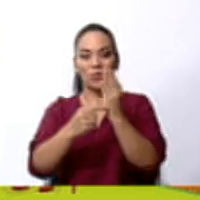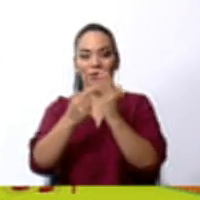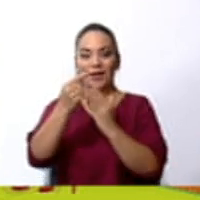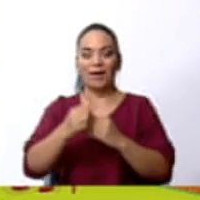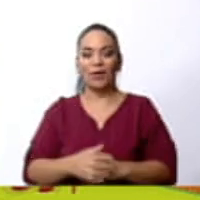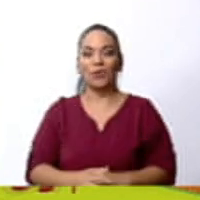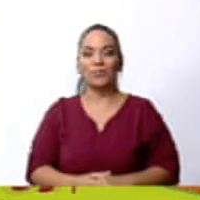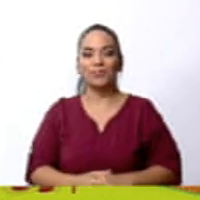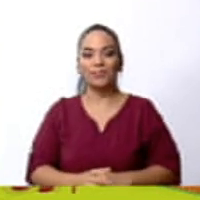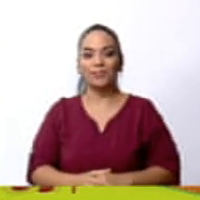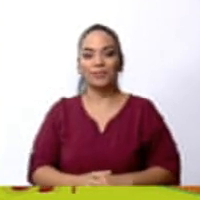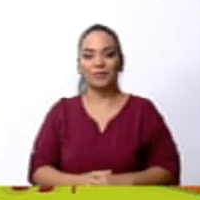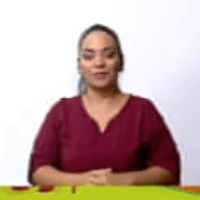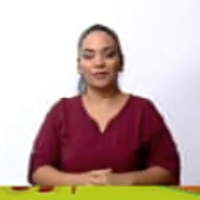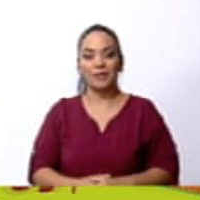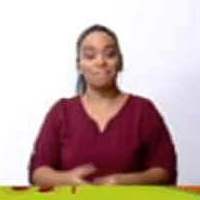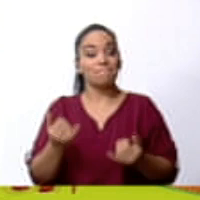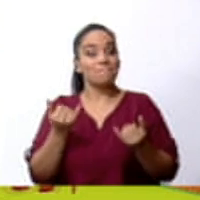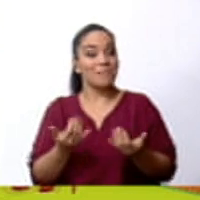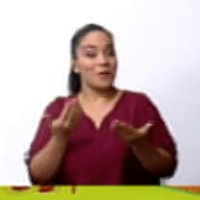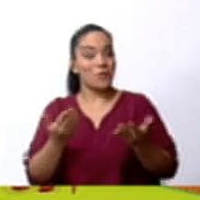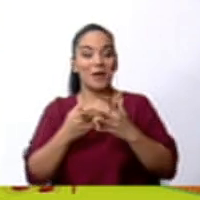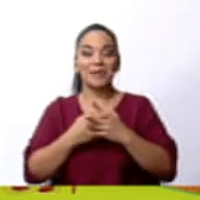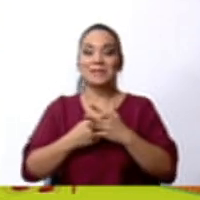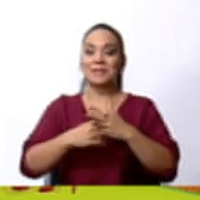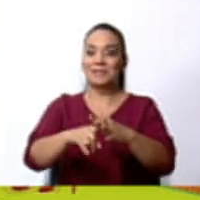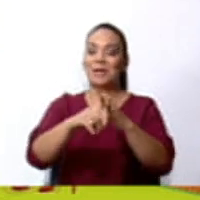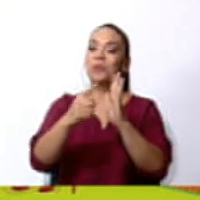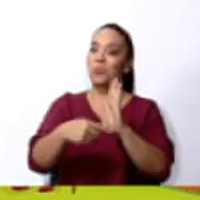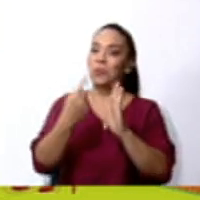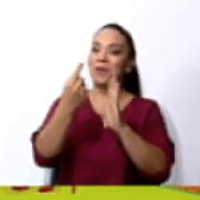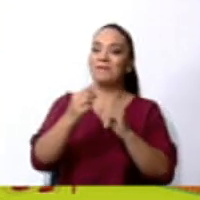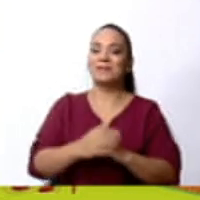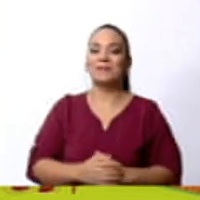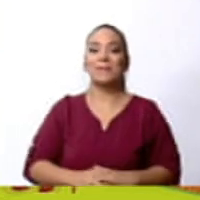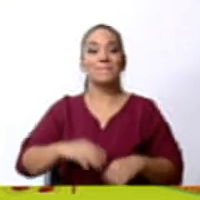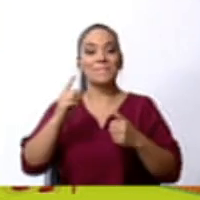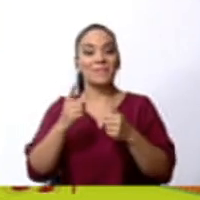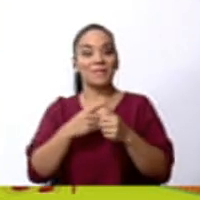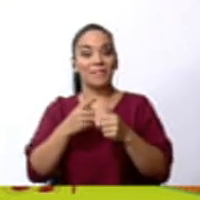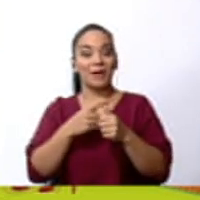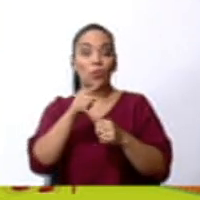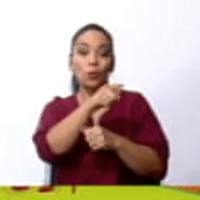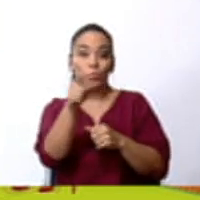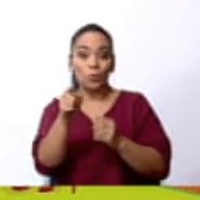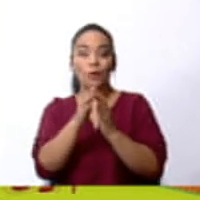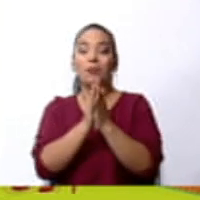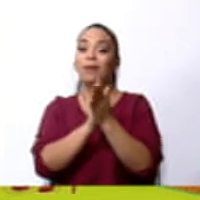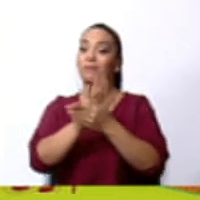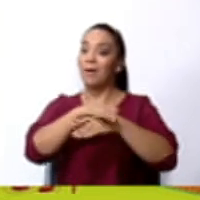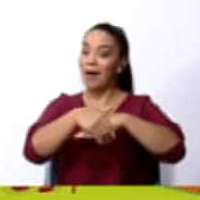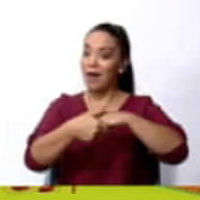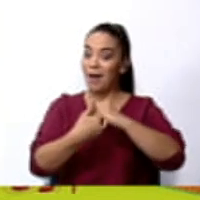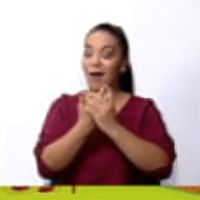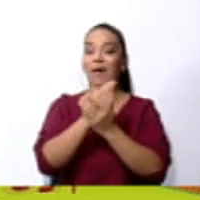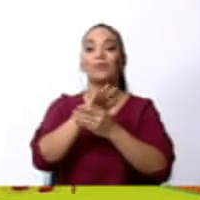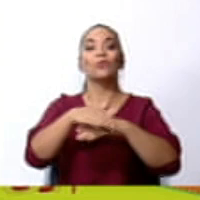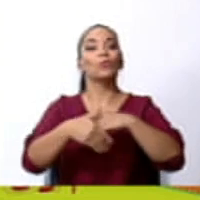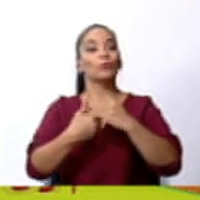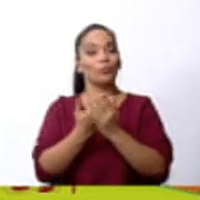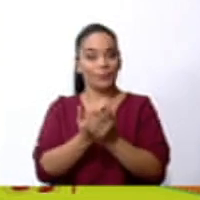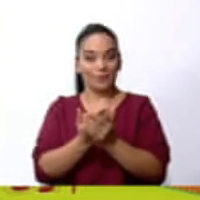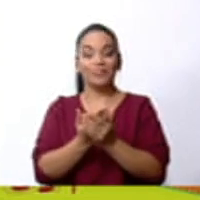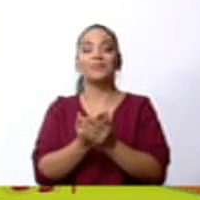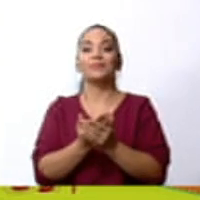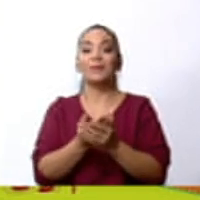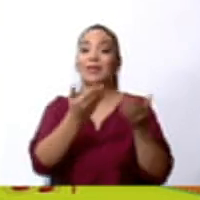que, ¿por qué no vamos a iniciar de una vez? Pero primero nos vamos a lavar las manos y vamos